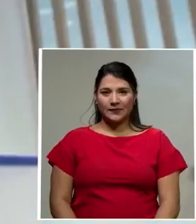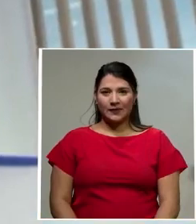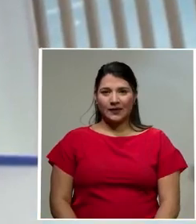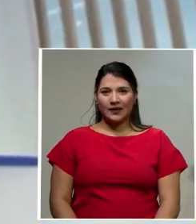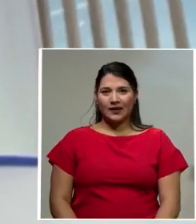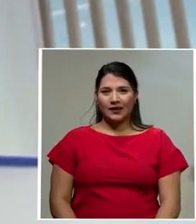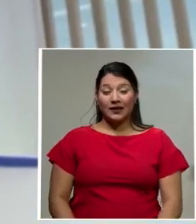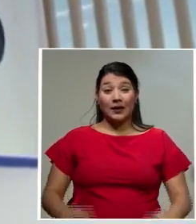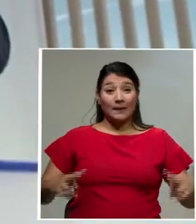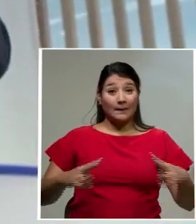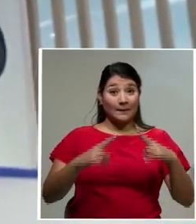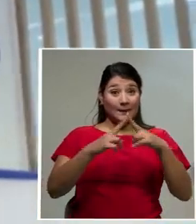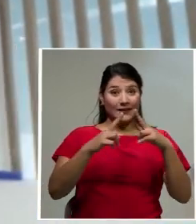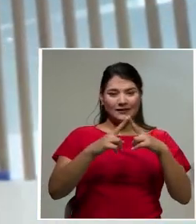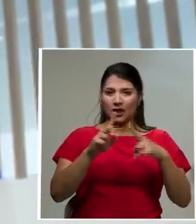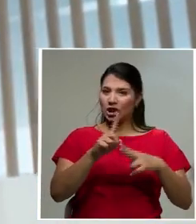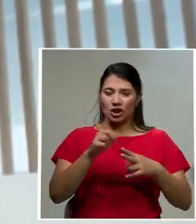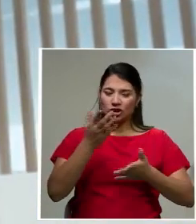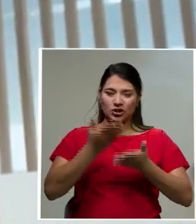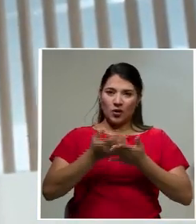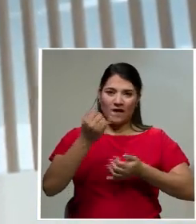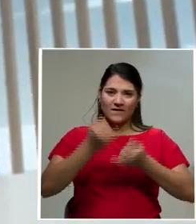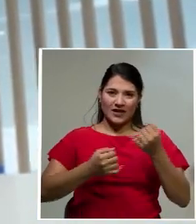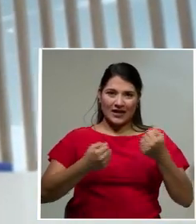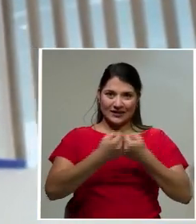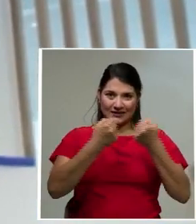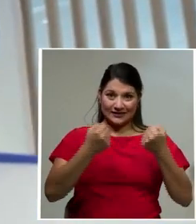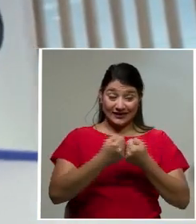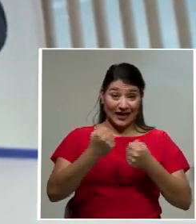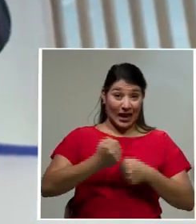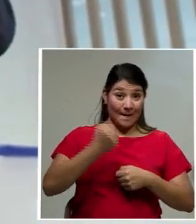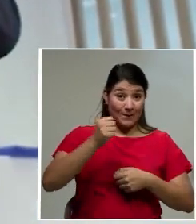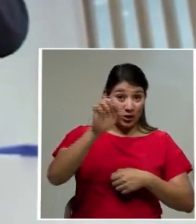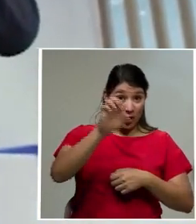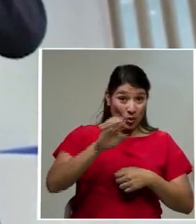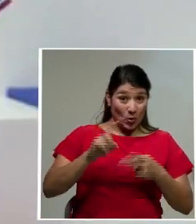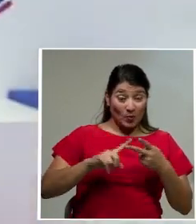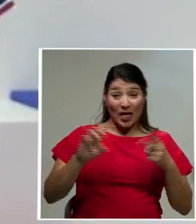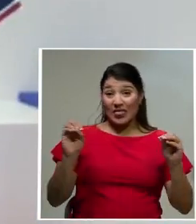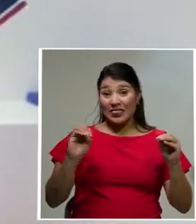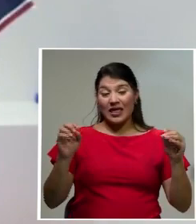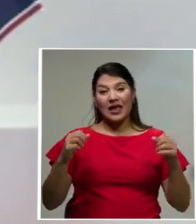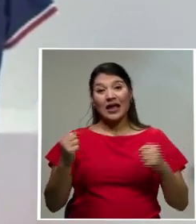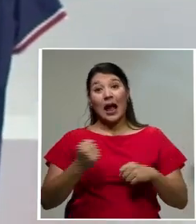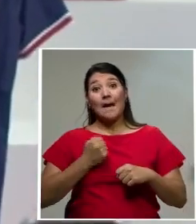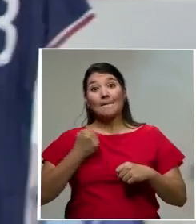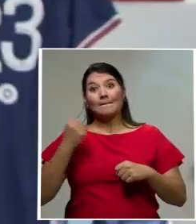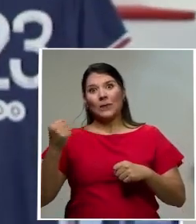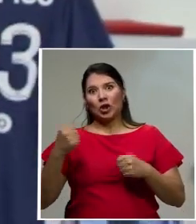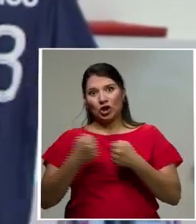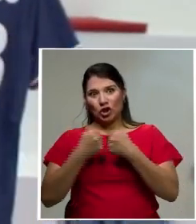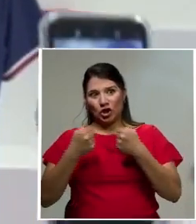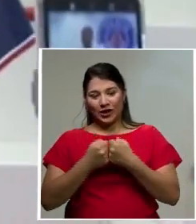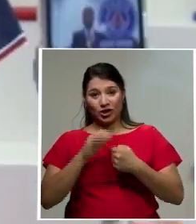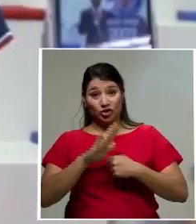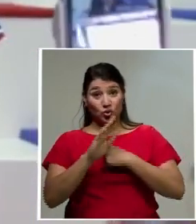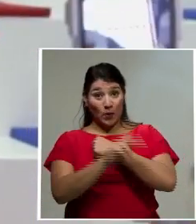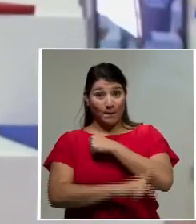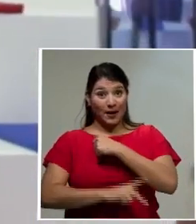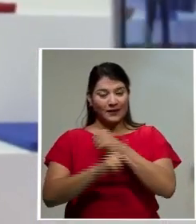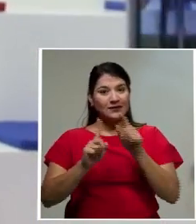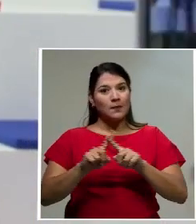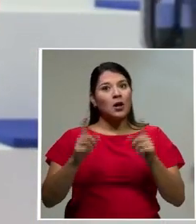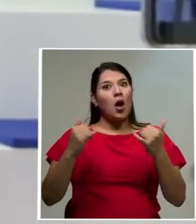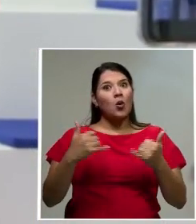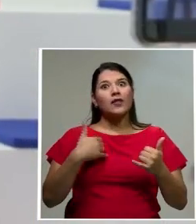El PSG no fue finalista de la Liga de Campeones de Europa, ni siquiera es el campeón del torneo de su país, pero hoy cuenta con una planilla de